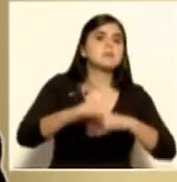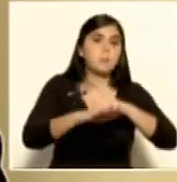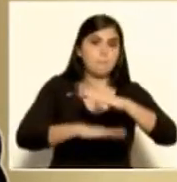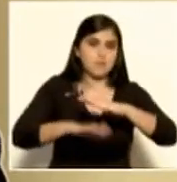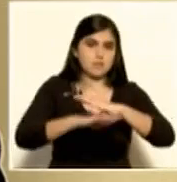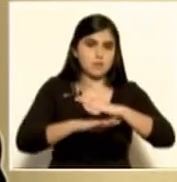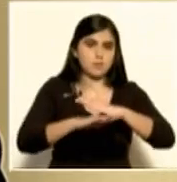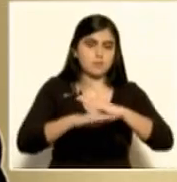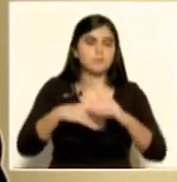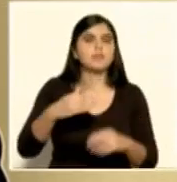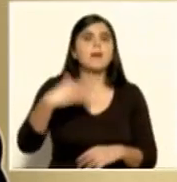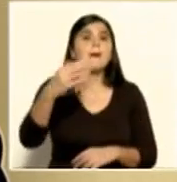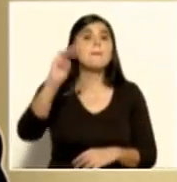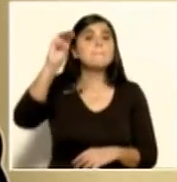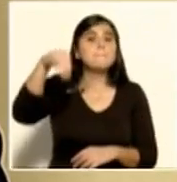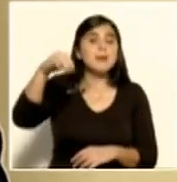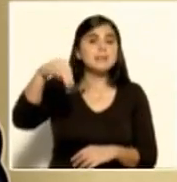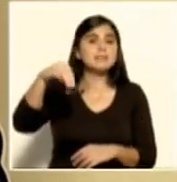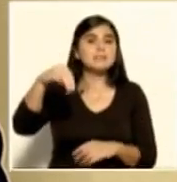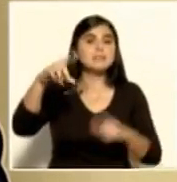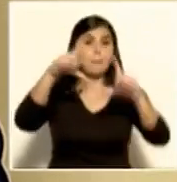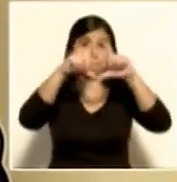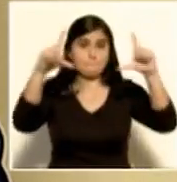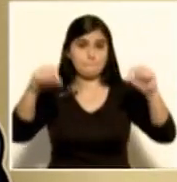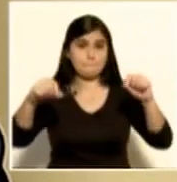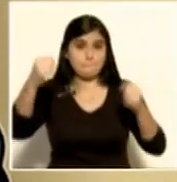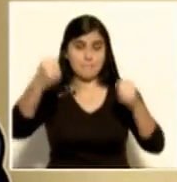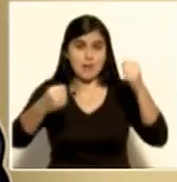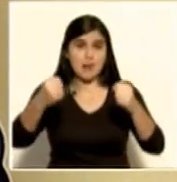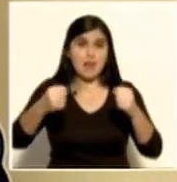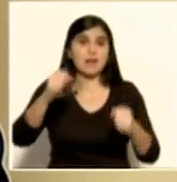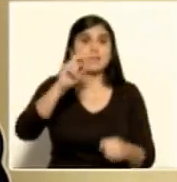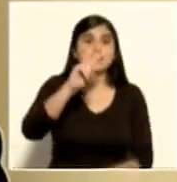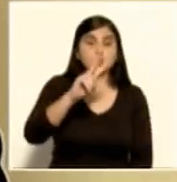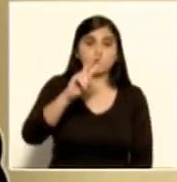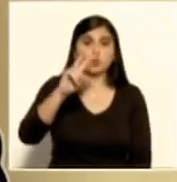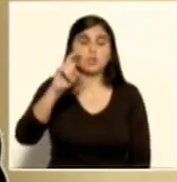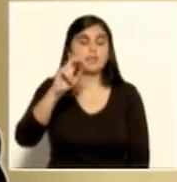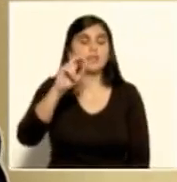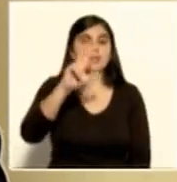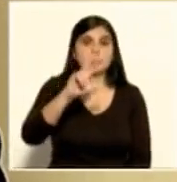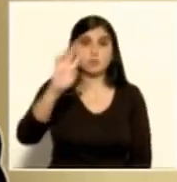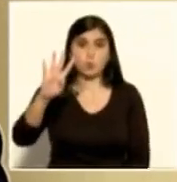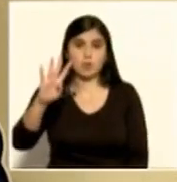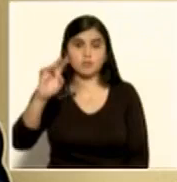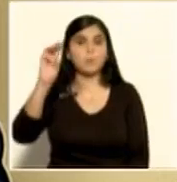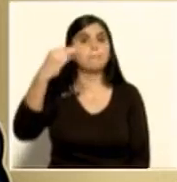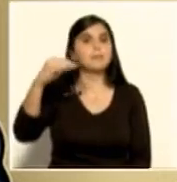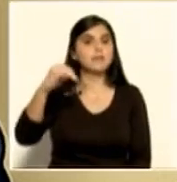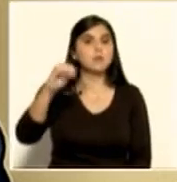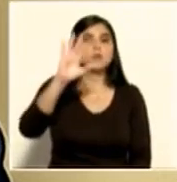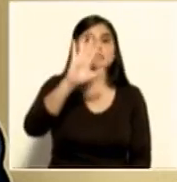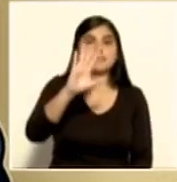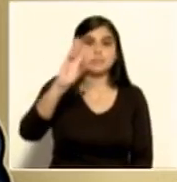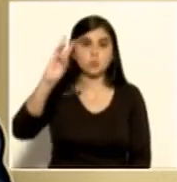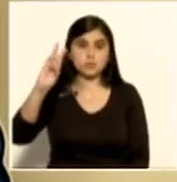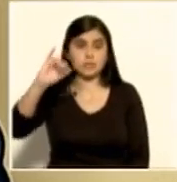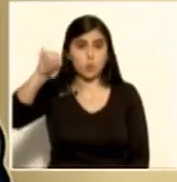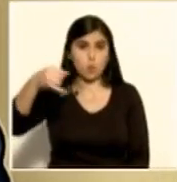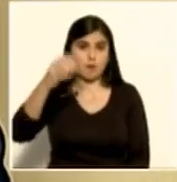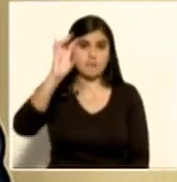placas 3 y 4. Miércoles, las placas 5 y 6. Jueves, 7 y